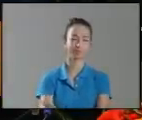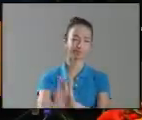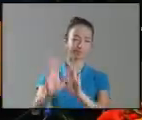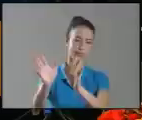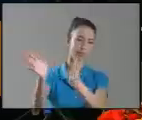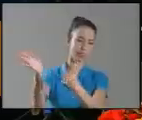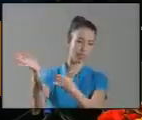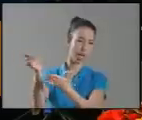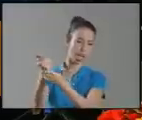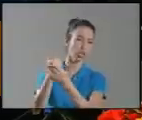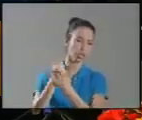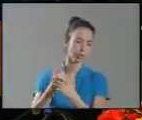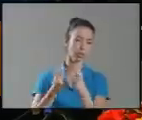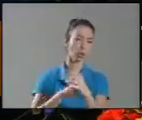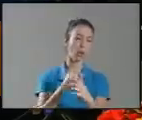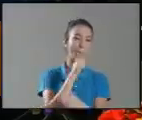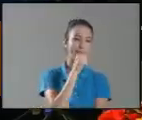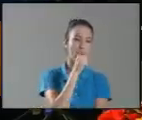¿Perdón?